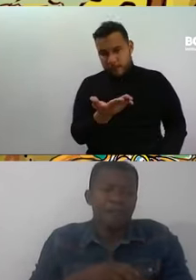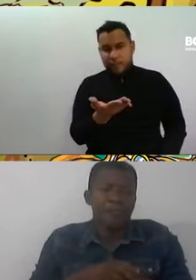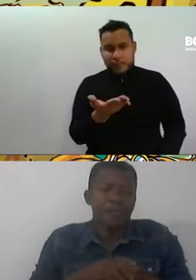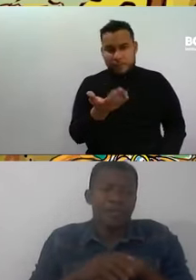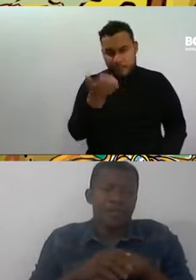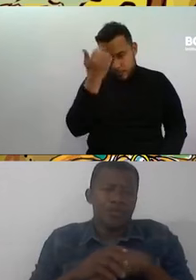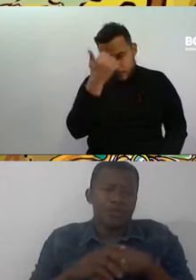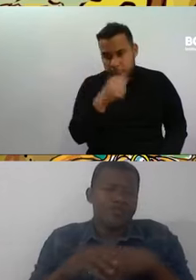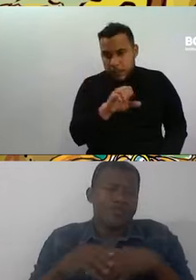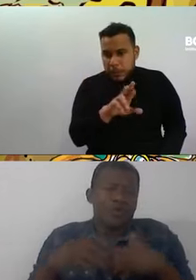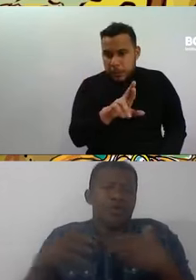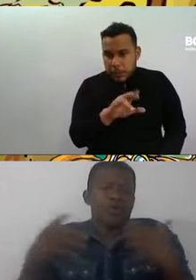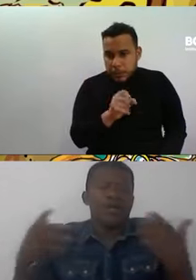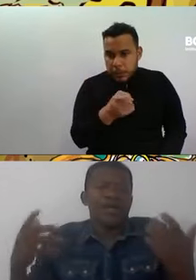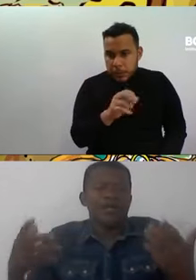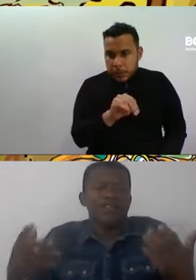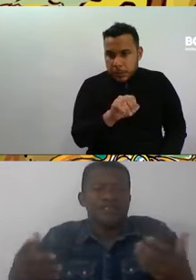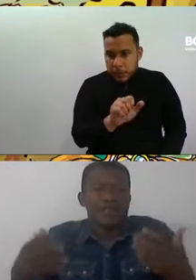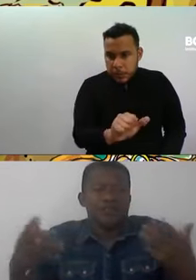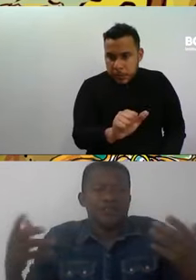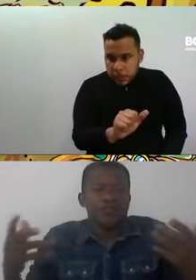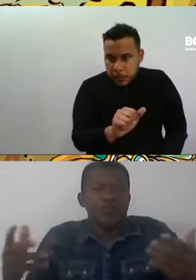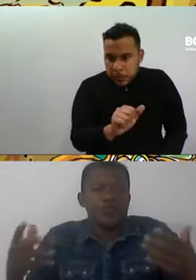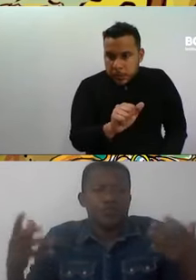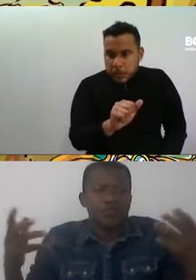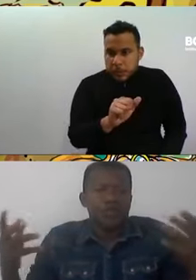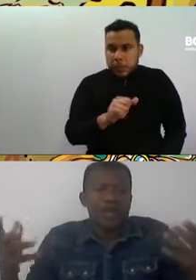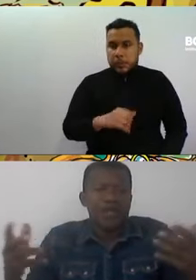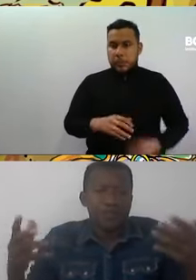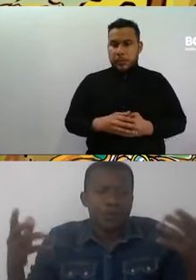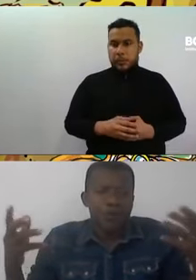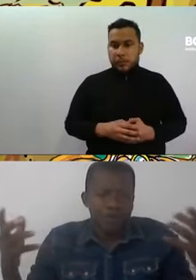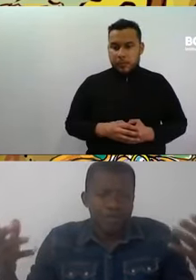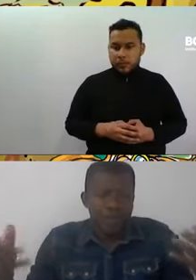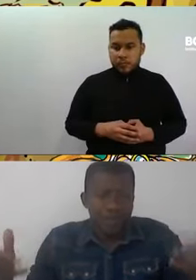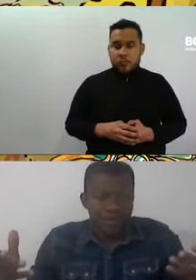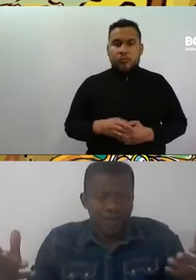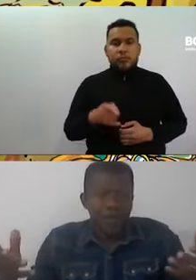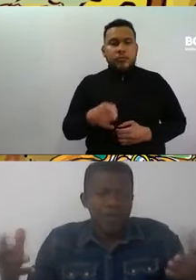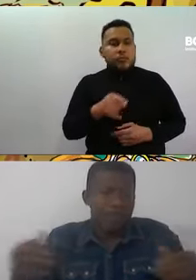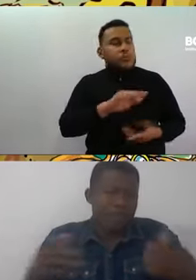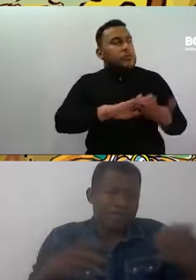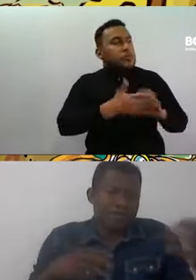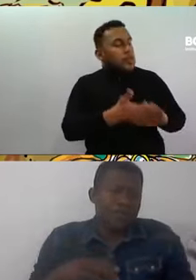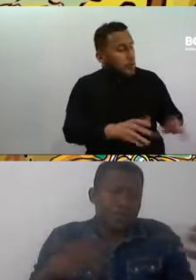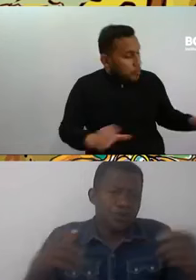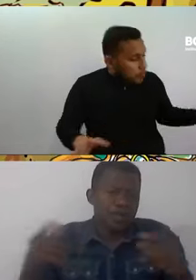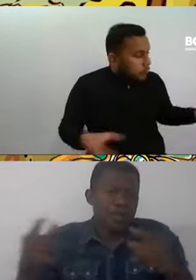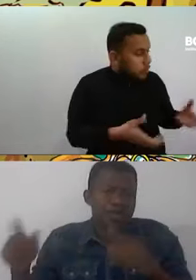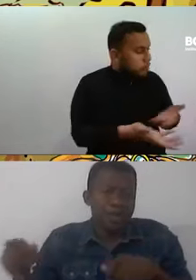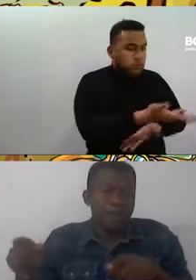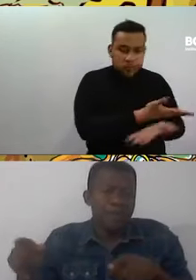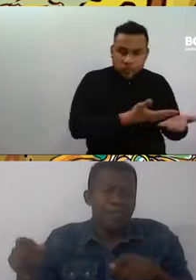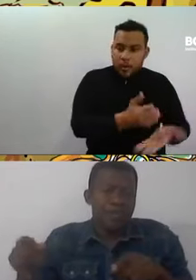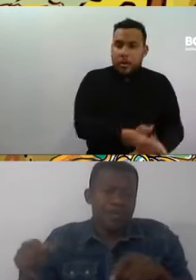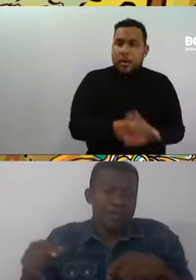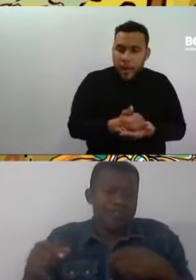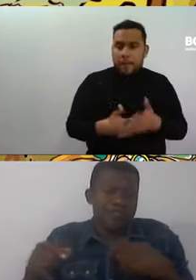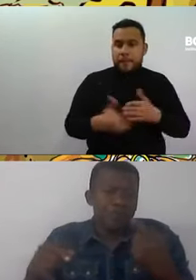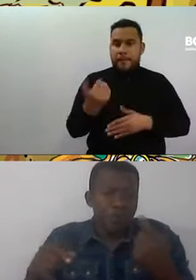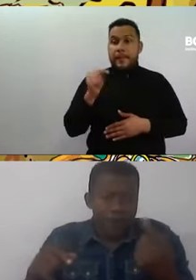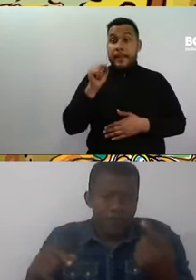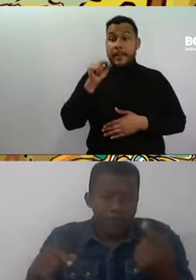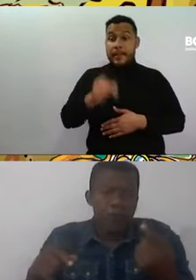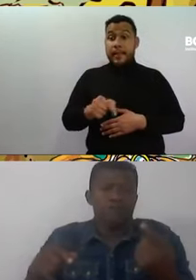Regina, en nuestra organización social y comunitaria, partiendo de que es